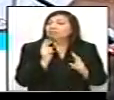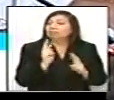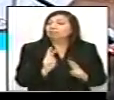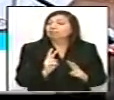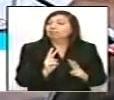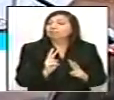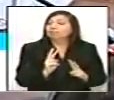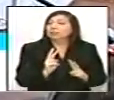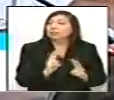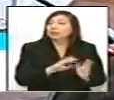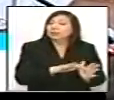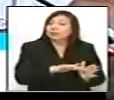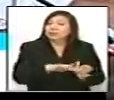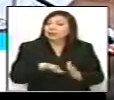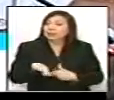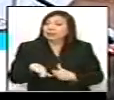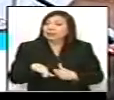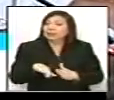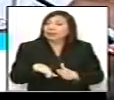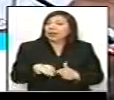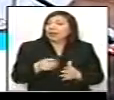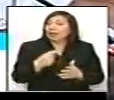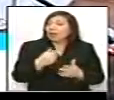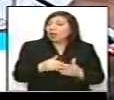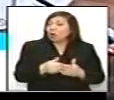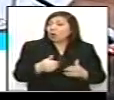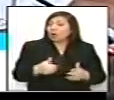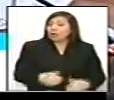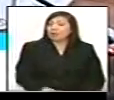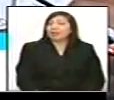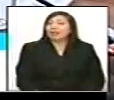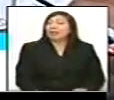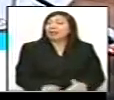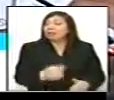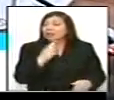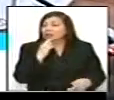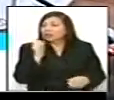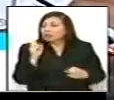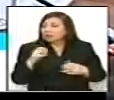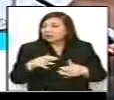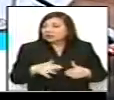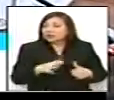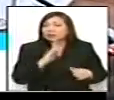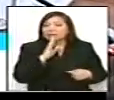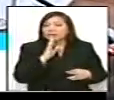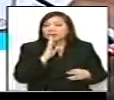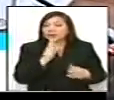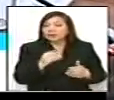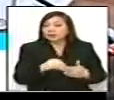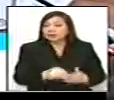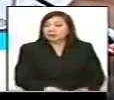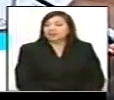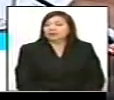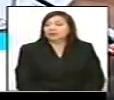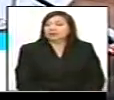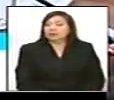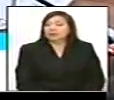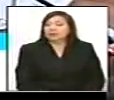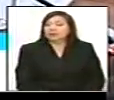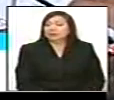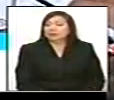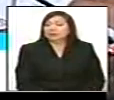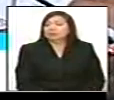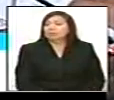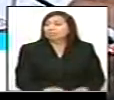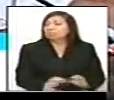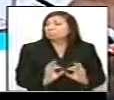expectativa de extraer el mineral en concesiones ajenas. Antes lo llamaban los invasores, ahora lo llaman los que están de